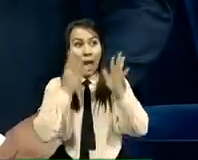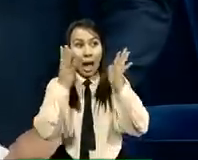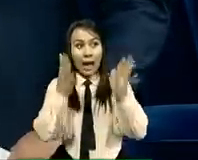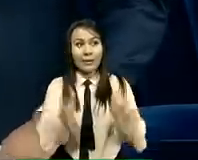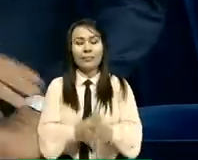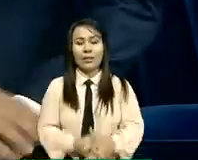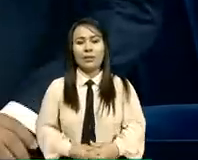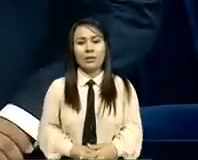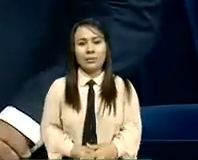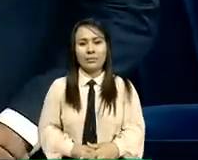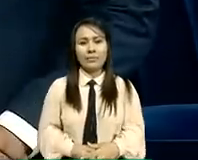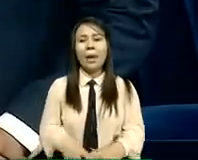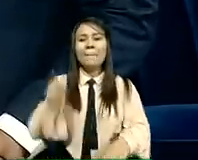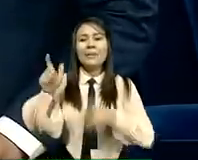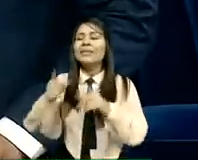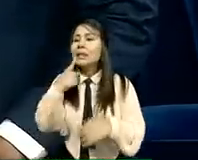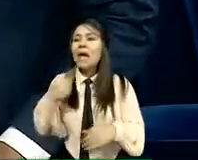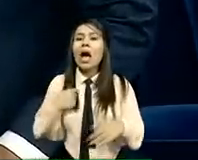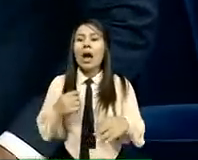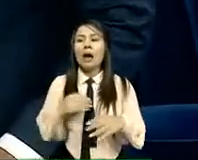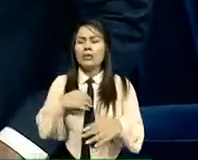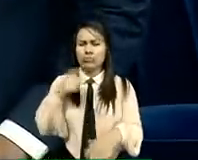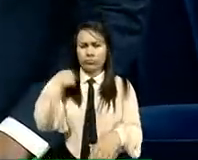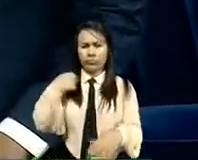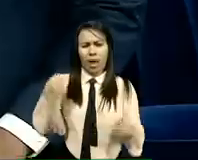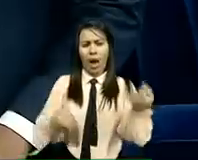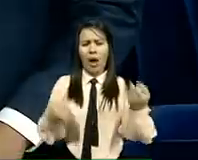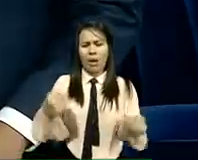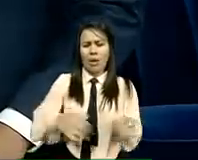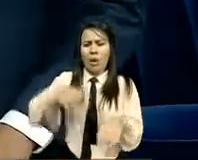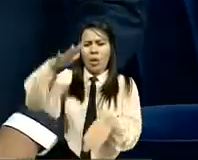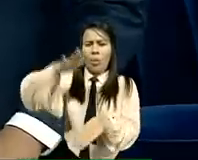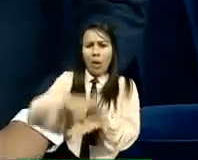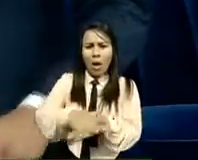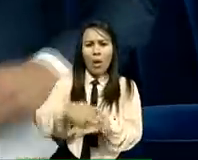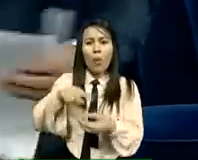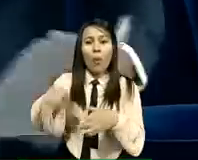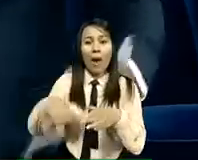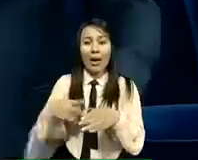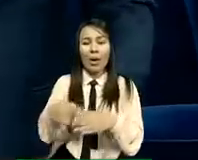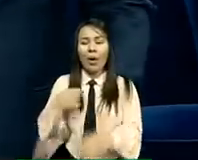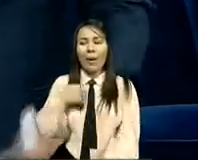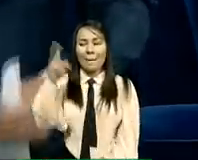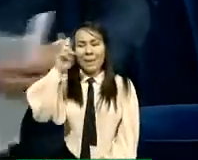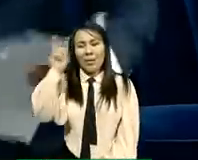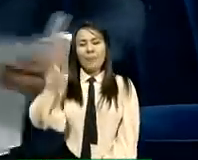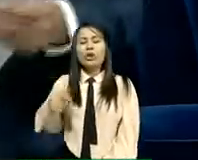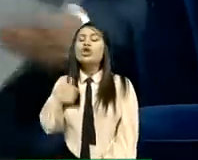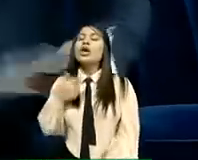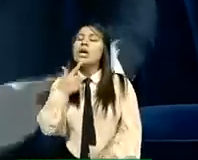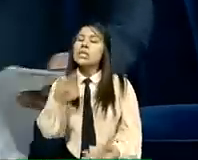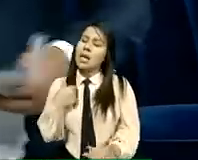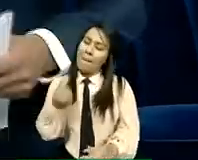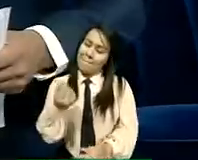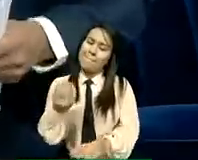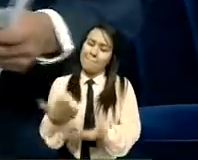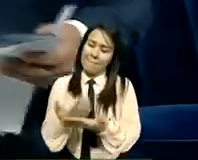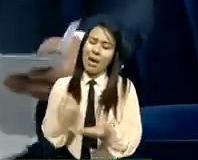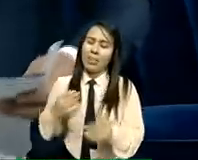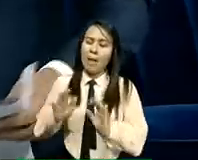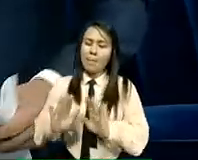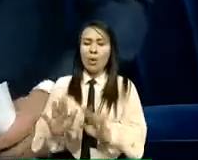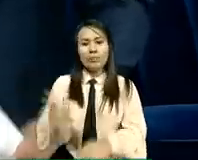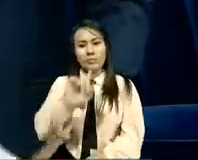Precisamente porque hay este tipo de situaciones. Y la recomendación del caso, ¿no? Más que la recomendación, yo creo que hay que exigir a la